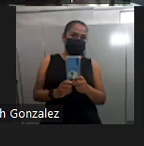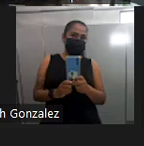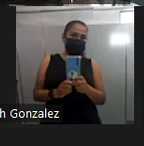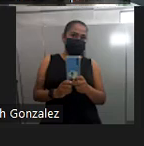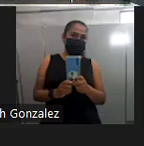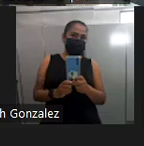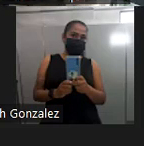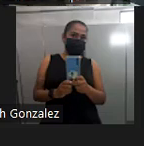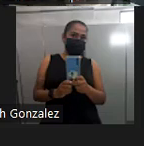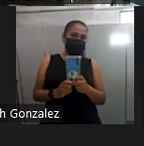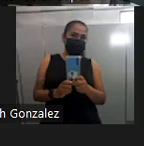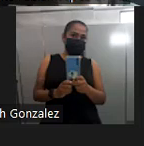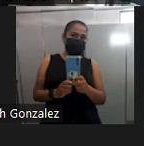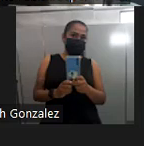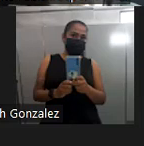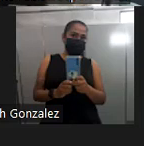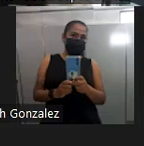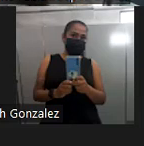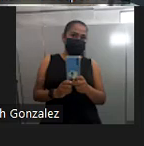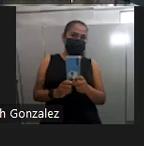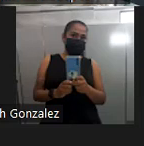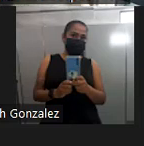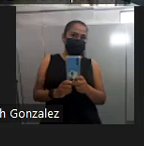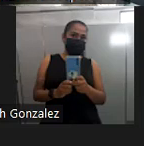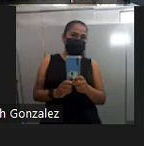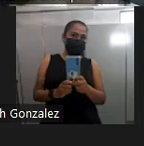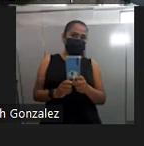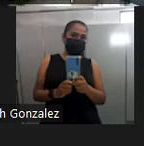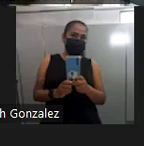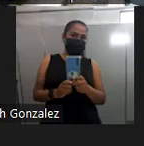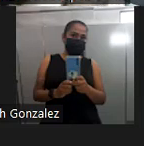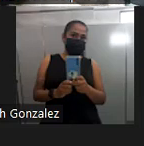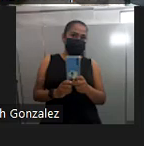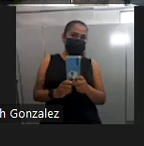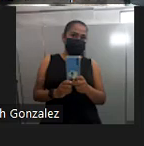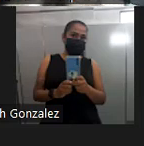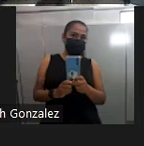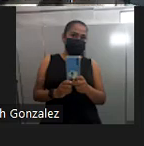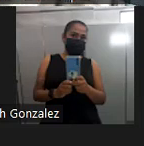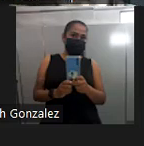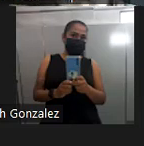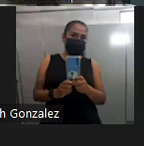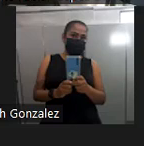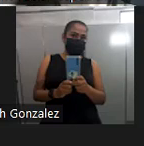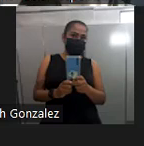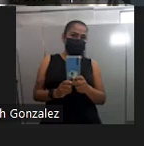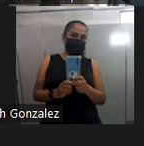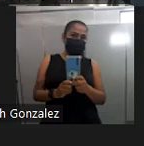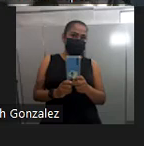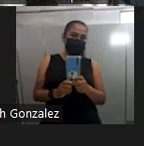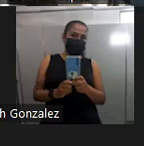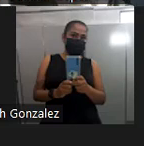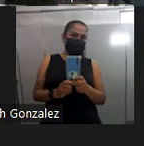esas mareas que se conoce como planar y eso permite que puedan llegar a Puerto No si nos planean